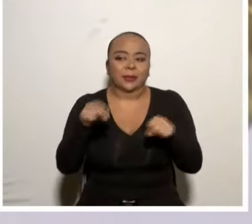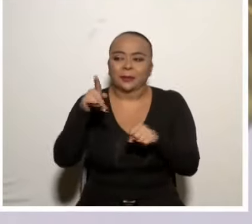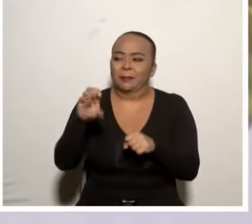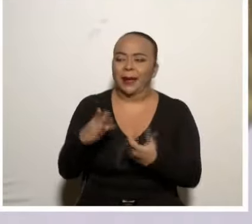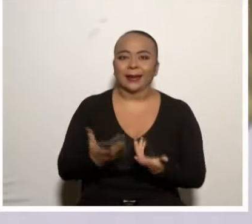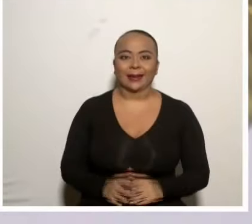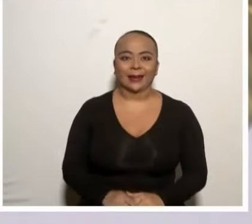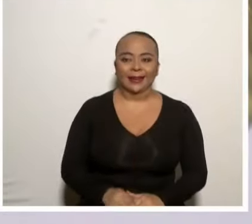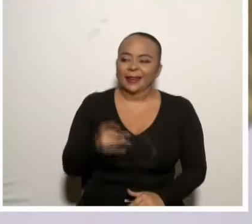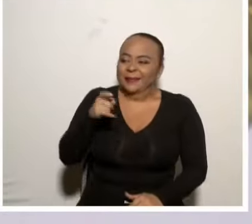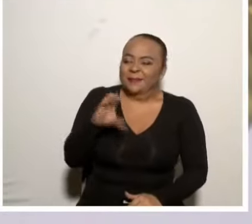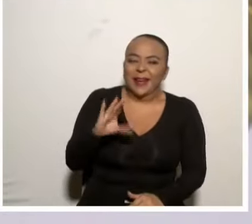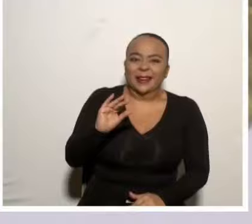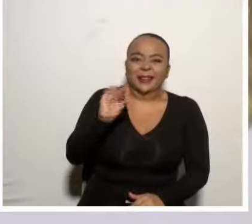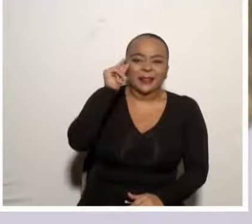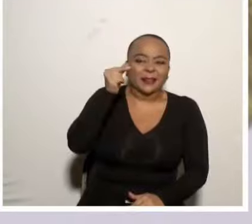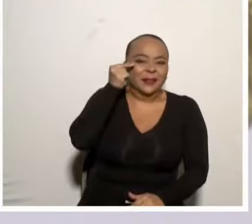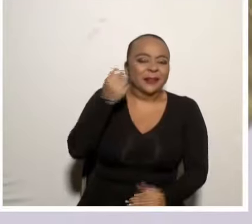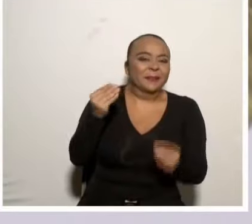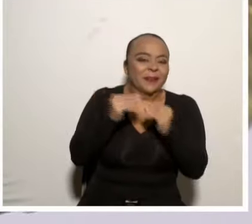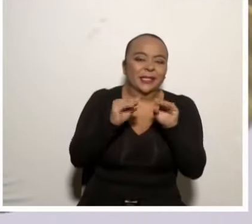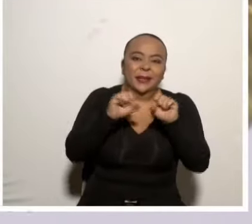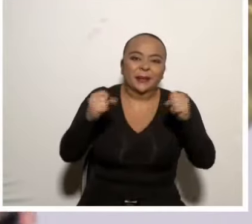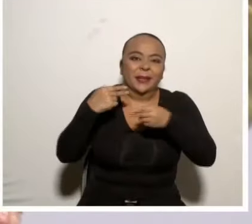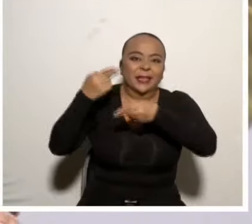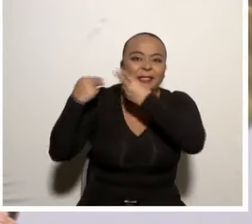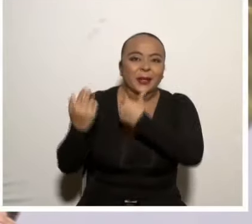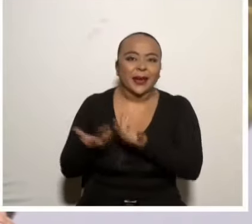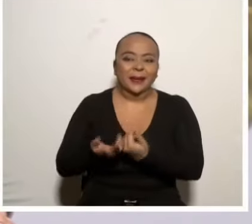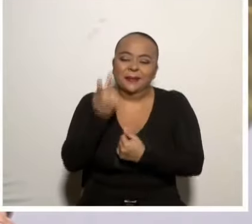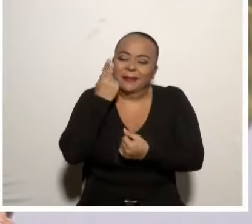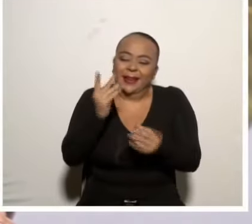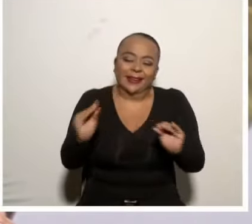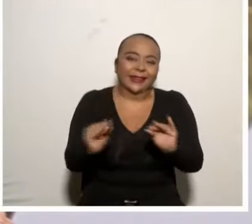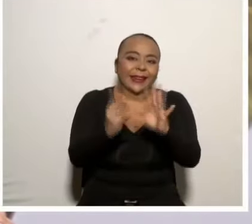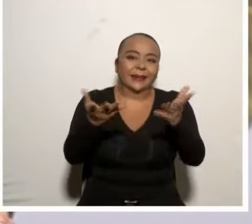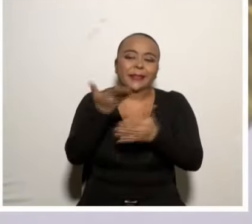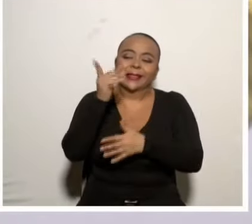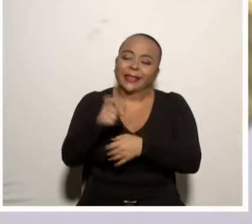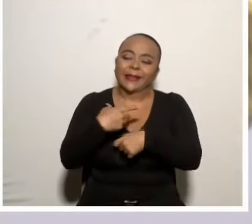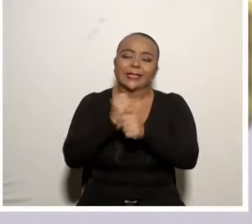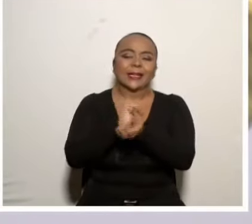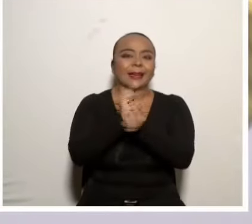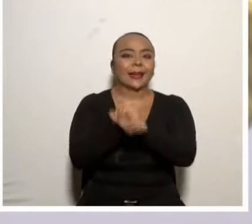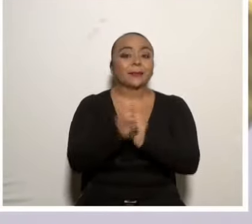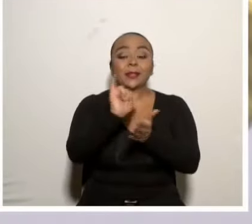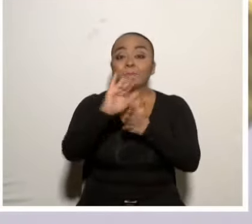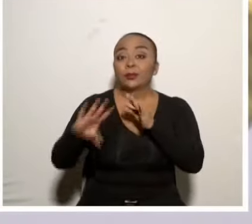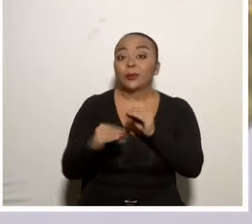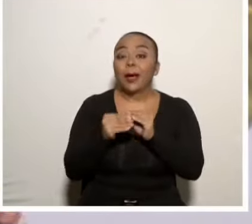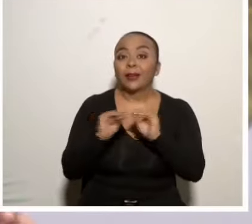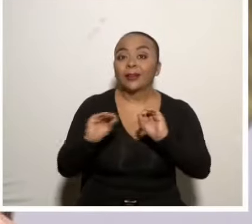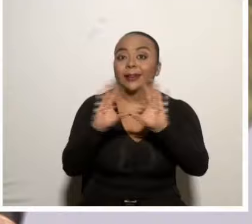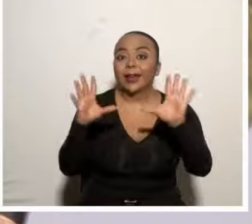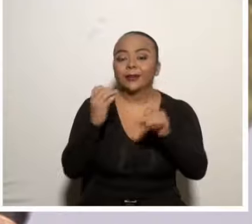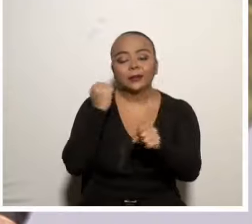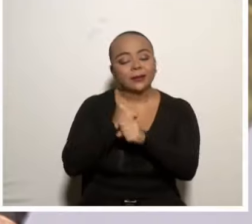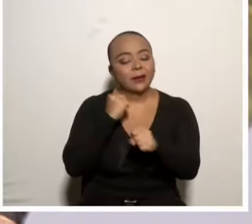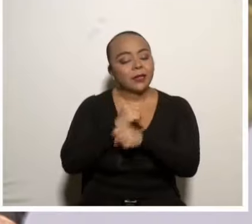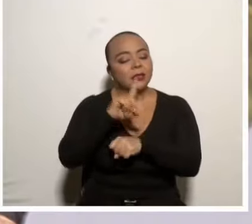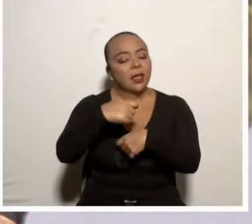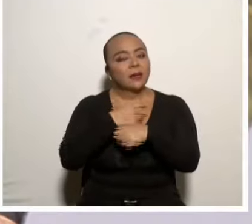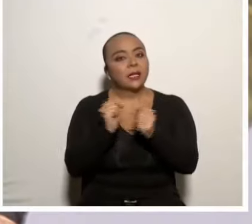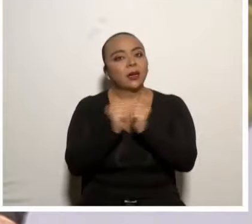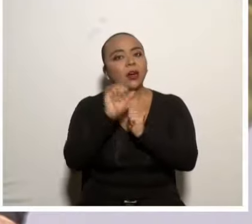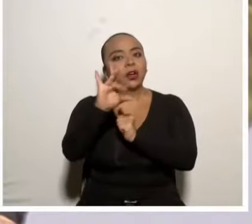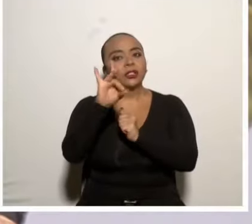el PAC, siendo el PAC el partido más corrupto de la historia, uno ve que definitivamente hay que hacer cambios. Esto sumado a, por supuesto, el trabajo que hay que hacer